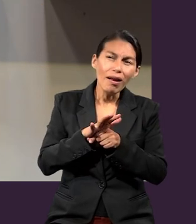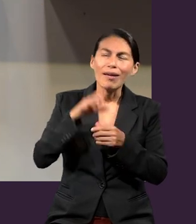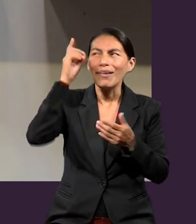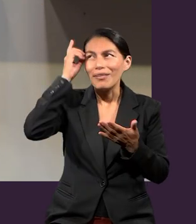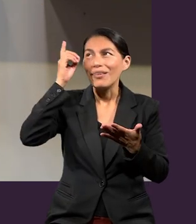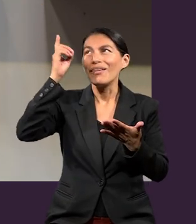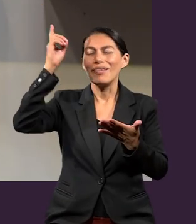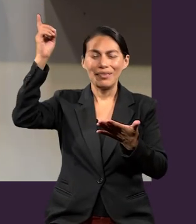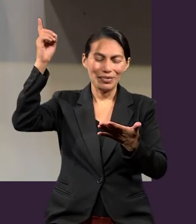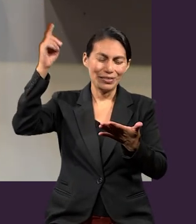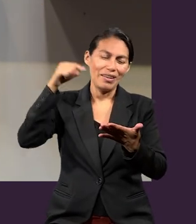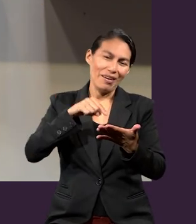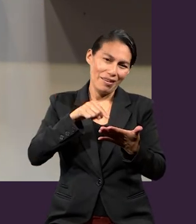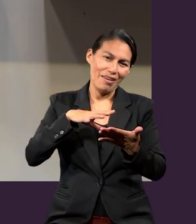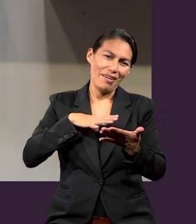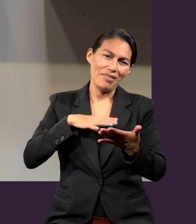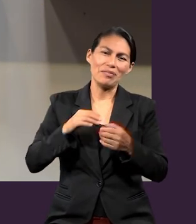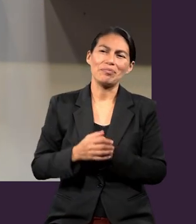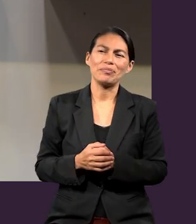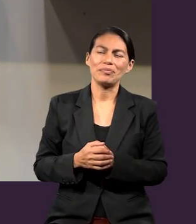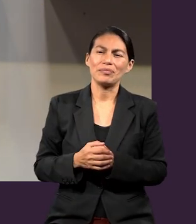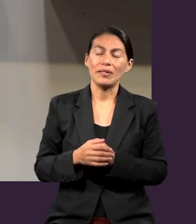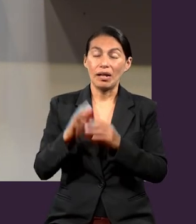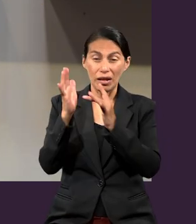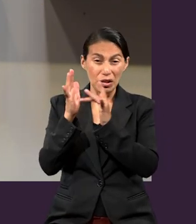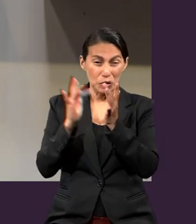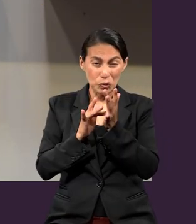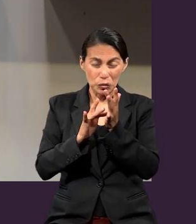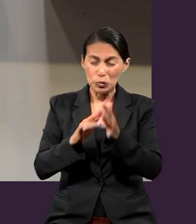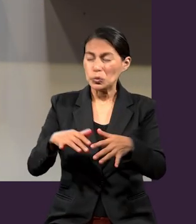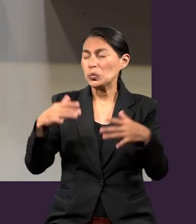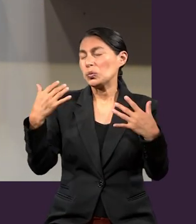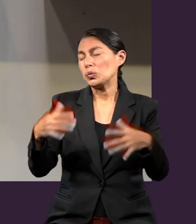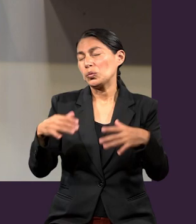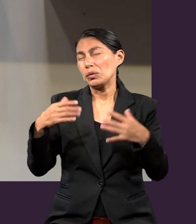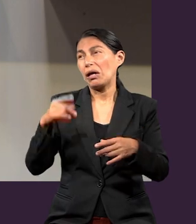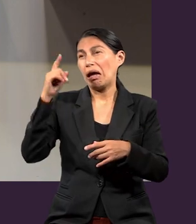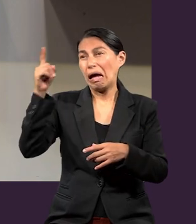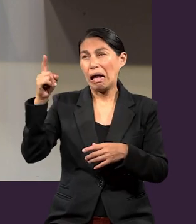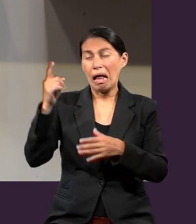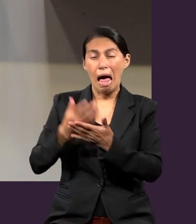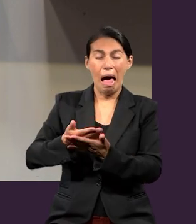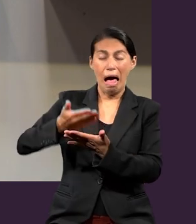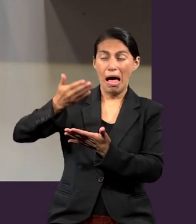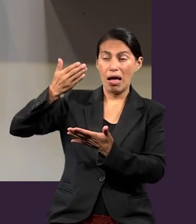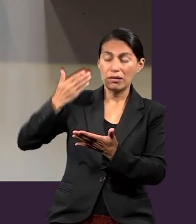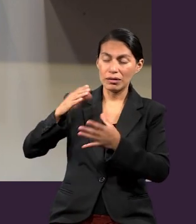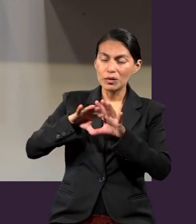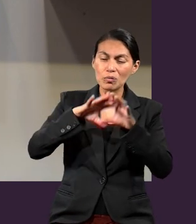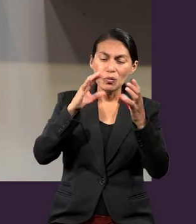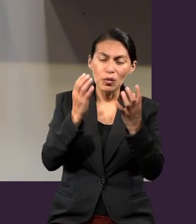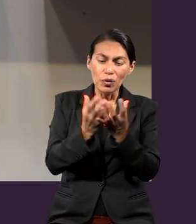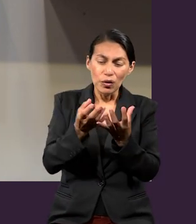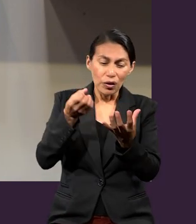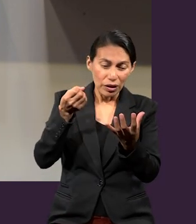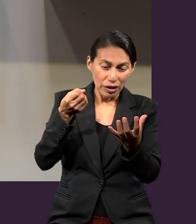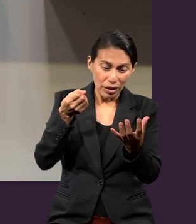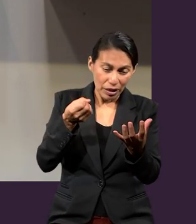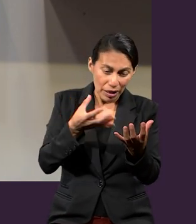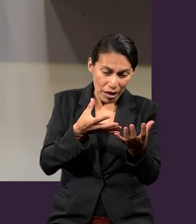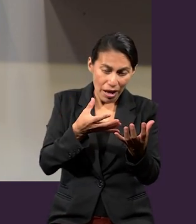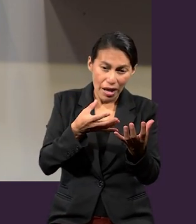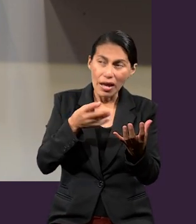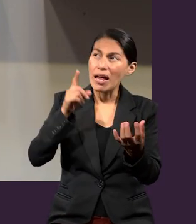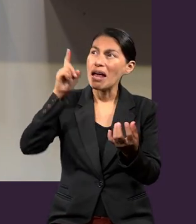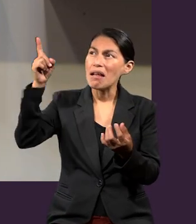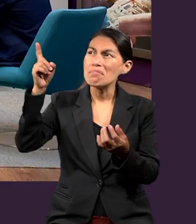Génesis hasta Apocalipsis podemos encontrar a ese Jesús, que estuvo dispuesto desde antes de la fundación de este mundo